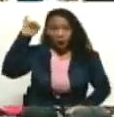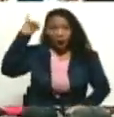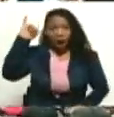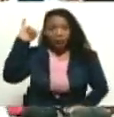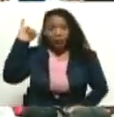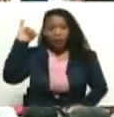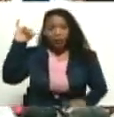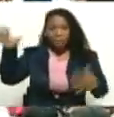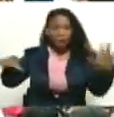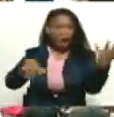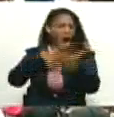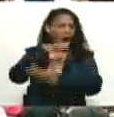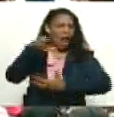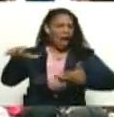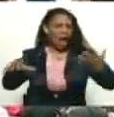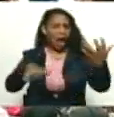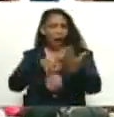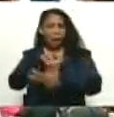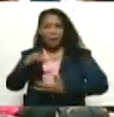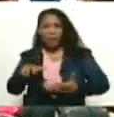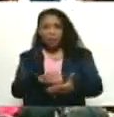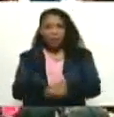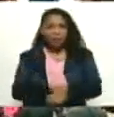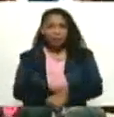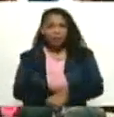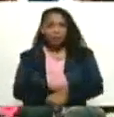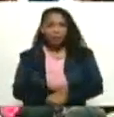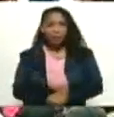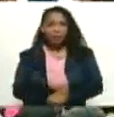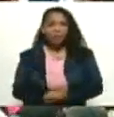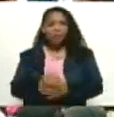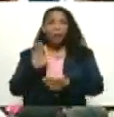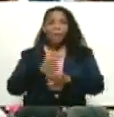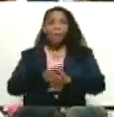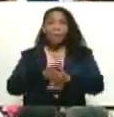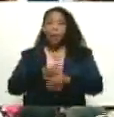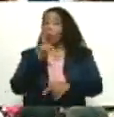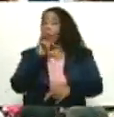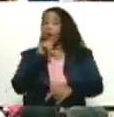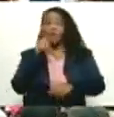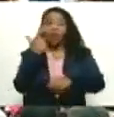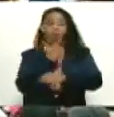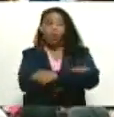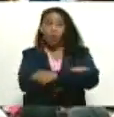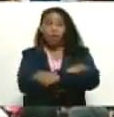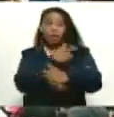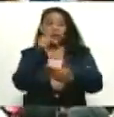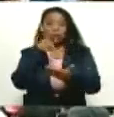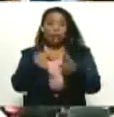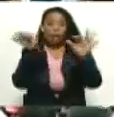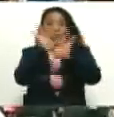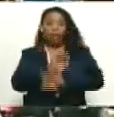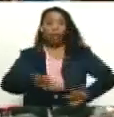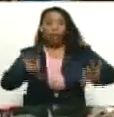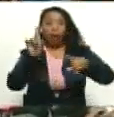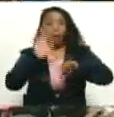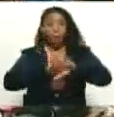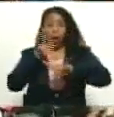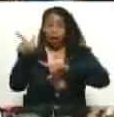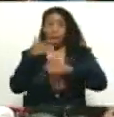un caos, una catástrofe, porque no hay vacunas, porque las vacunas no llegaban, porque ellos no